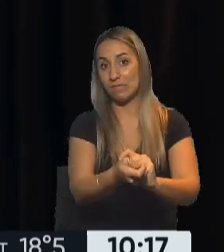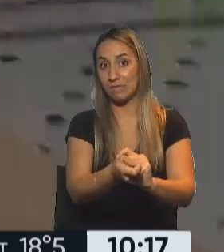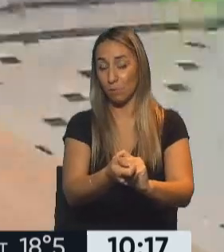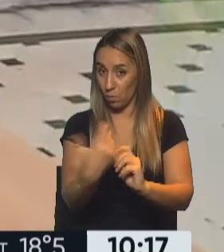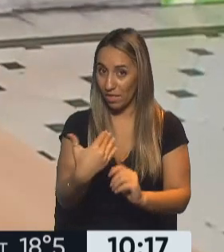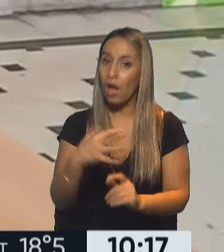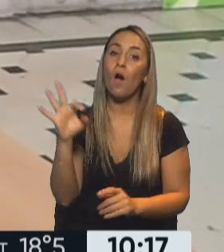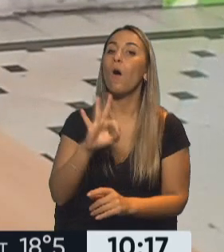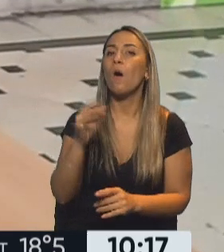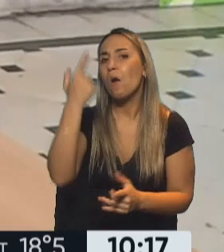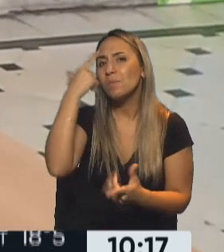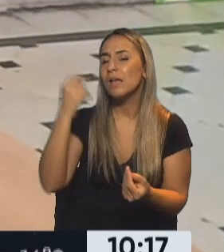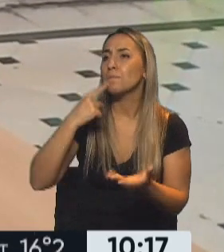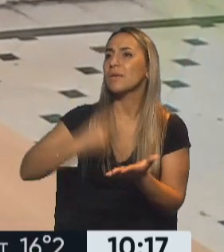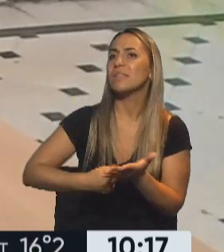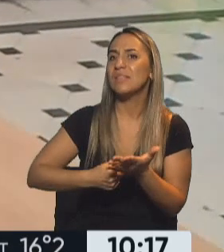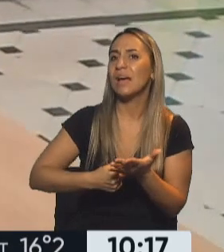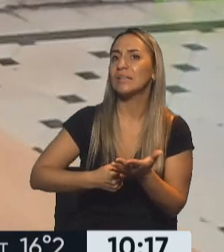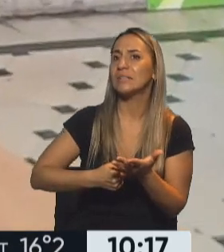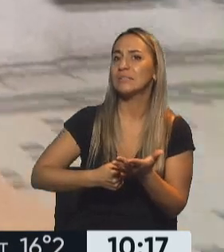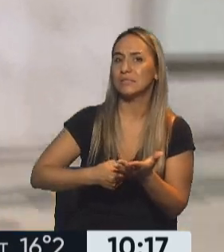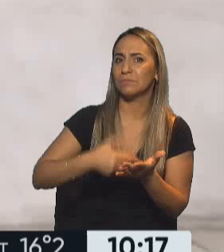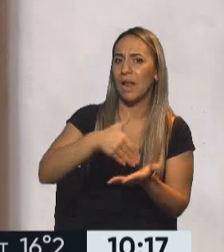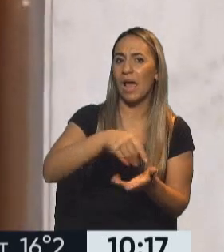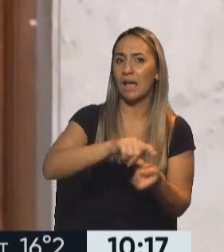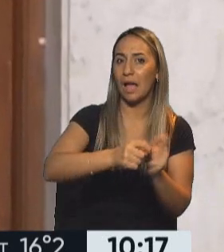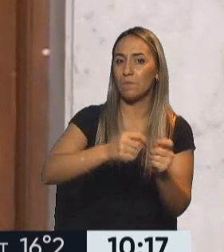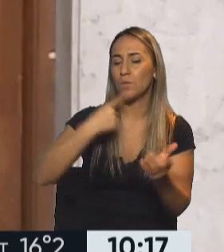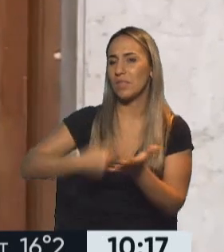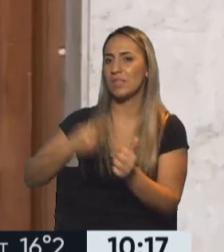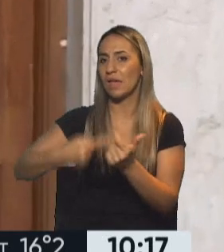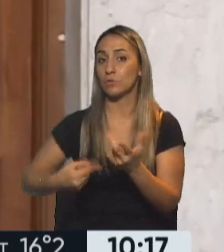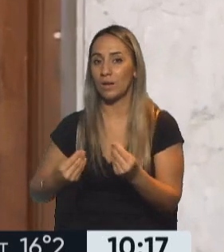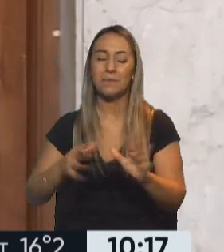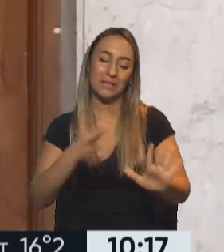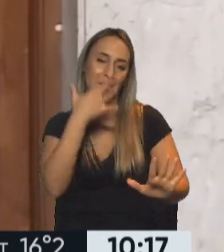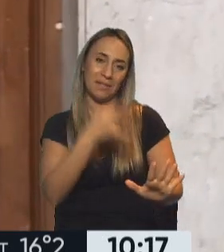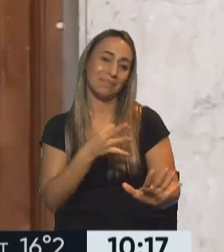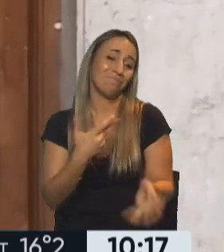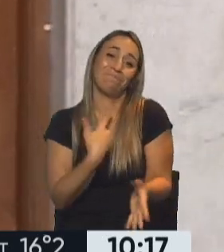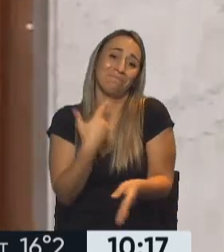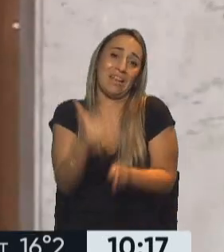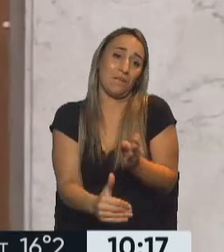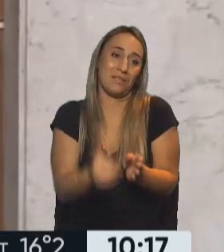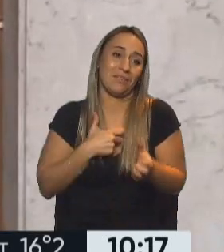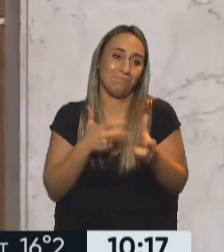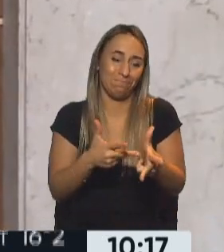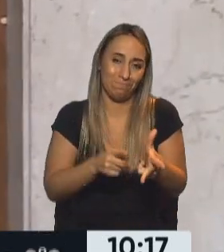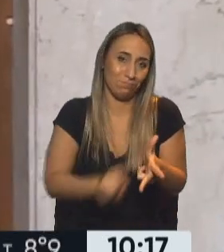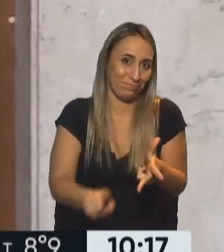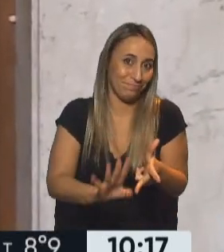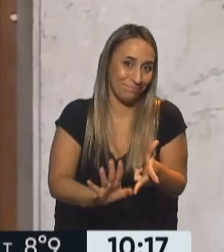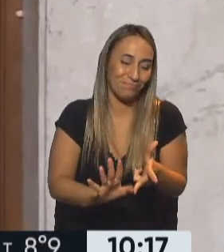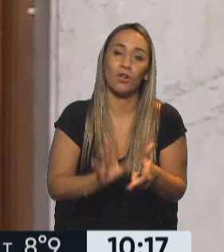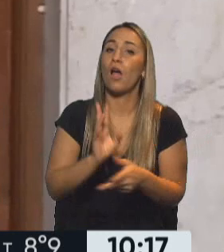pueden hacer que eso suceda? Mira, estamos viendo, no puedo, tengo los límites de la veda, ¿no? Pero así